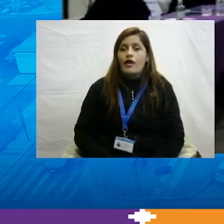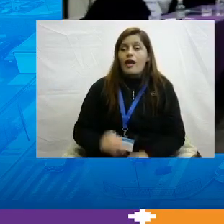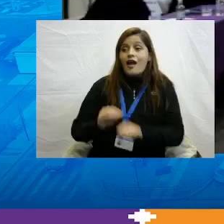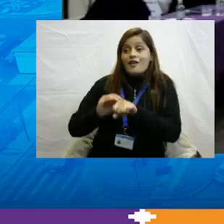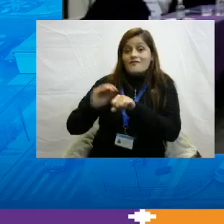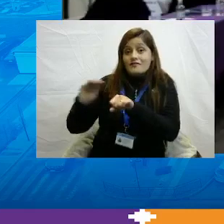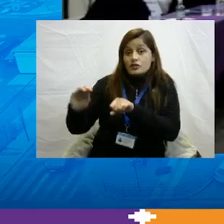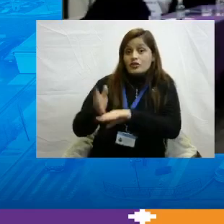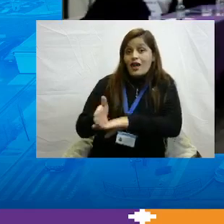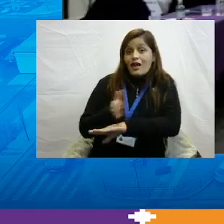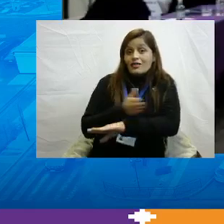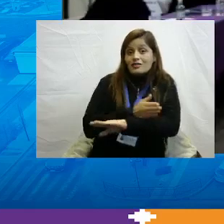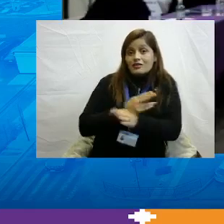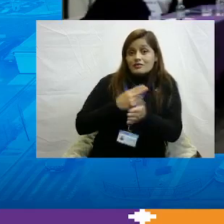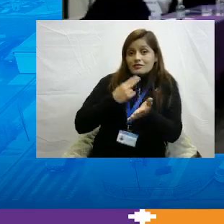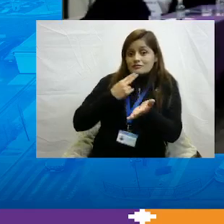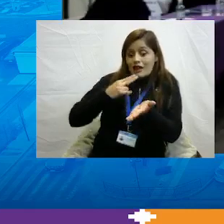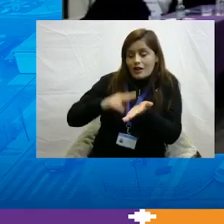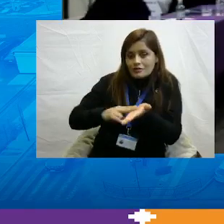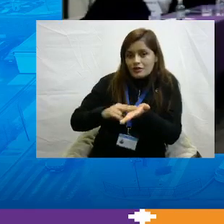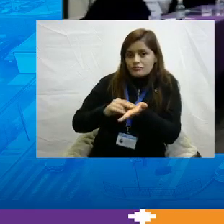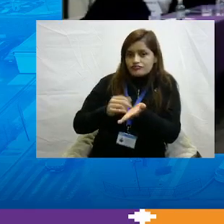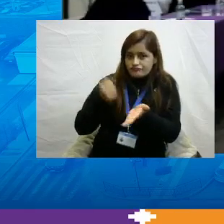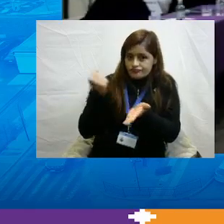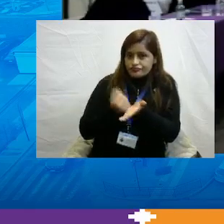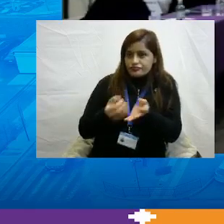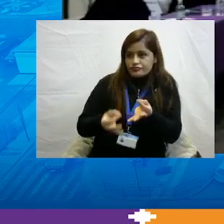al comodatario en este caso,